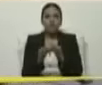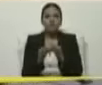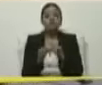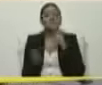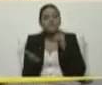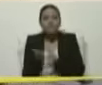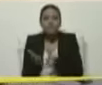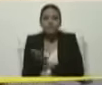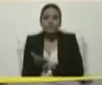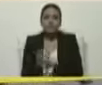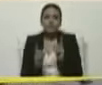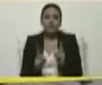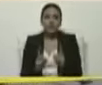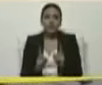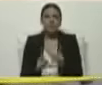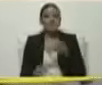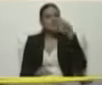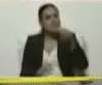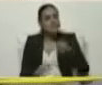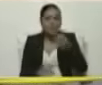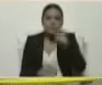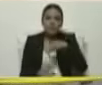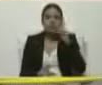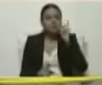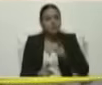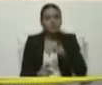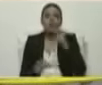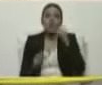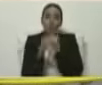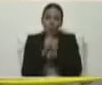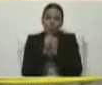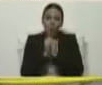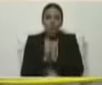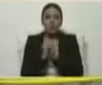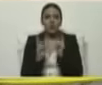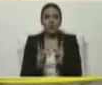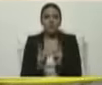autenticidad. Y siempre orar.